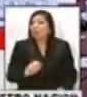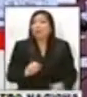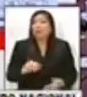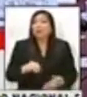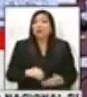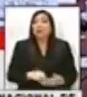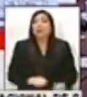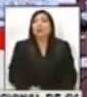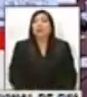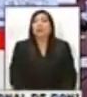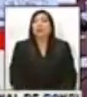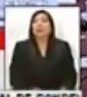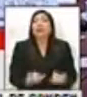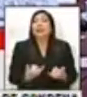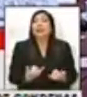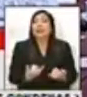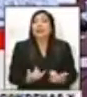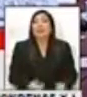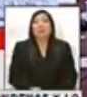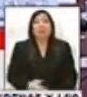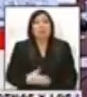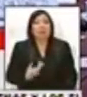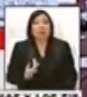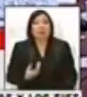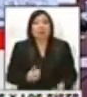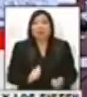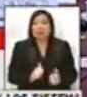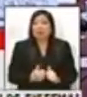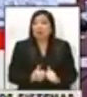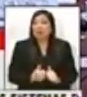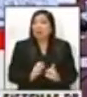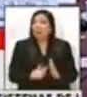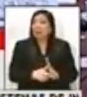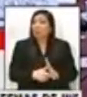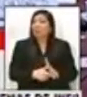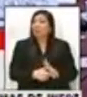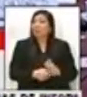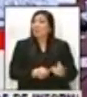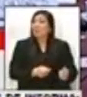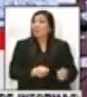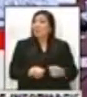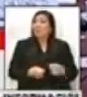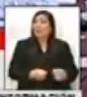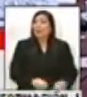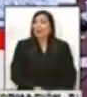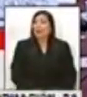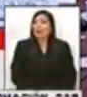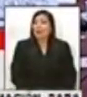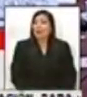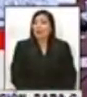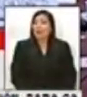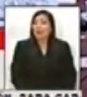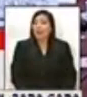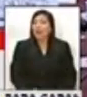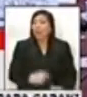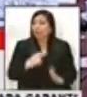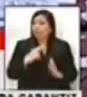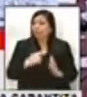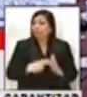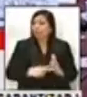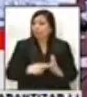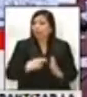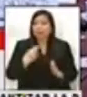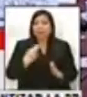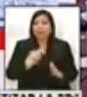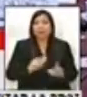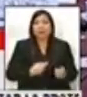considerar que estos pueden ser sujetos después de una manipulación, de una revisión,